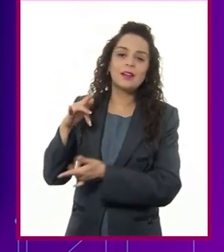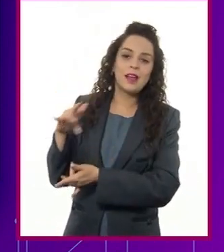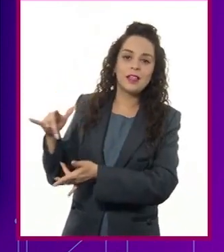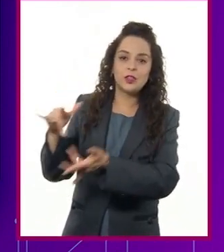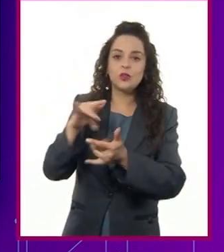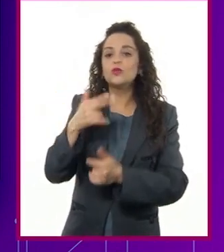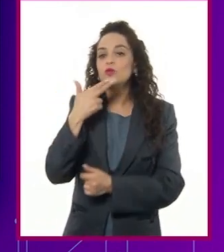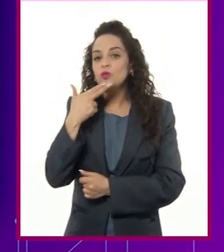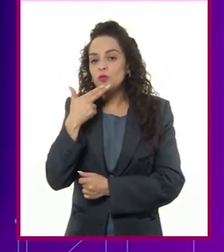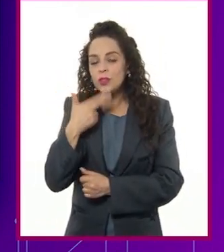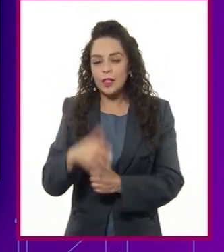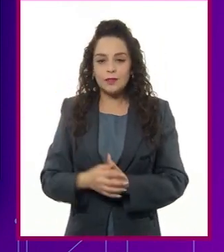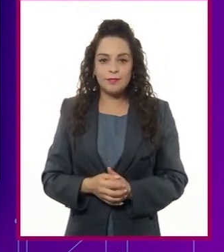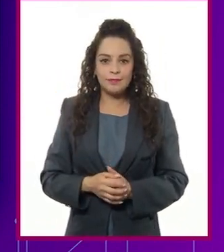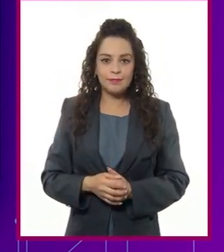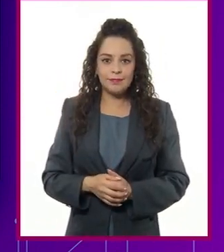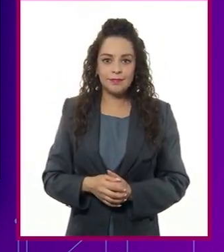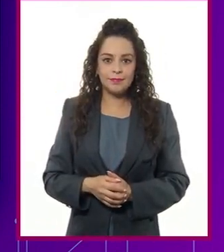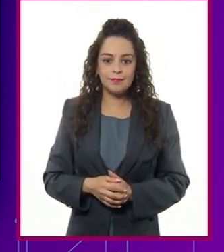sociales.